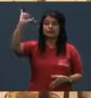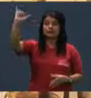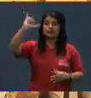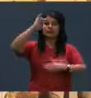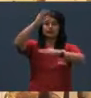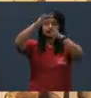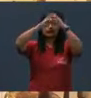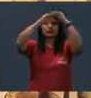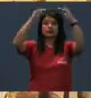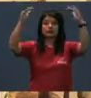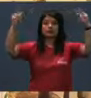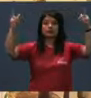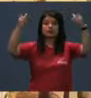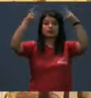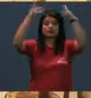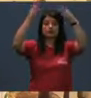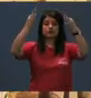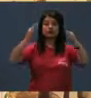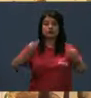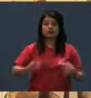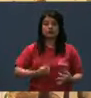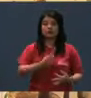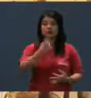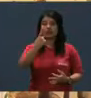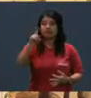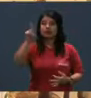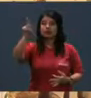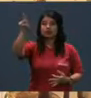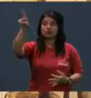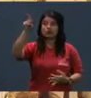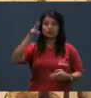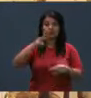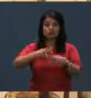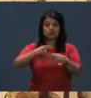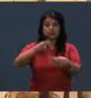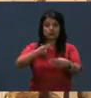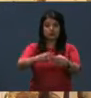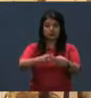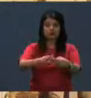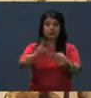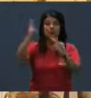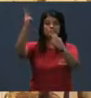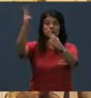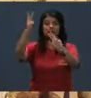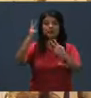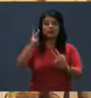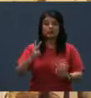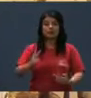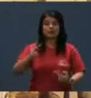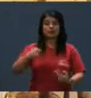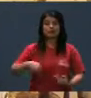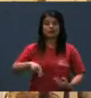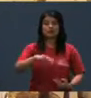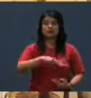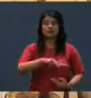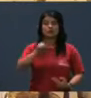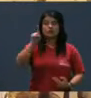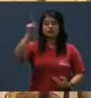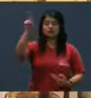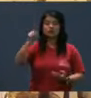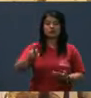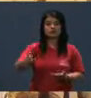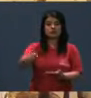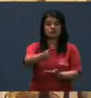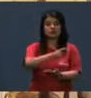cielo, santificado sea tu nombre. Venga a nosotros tu